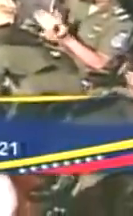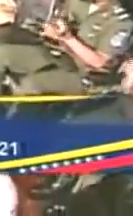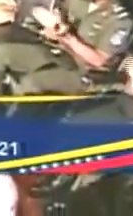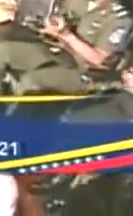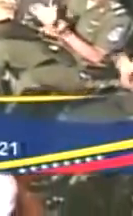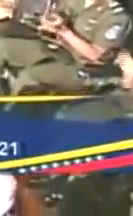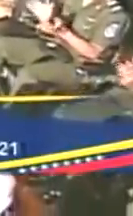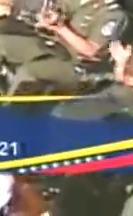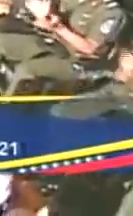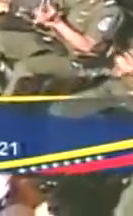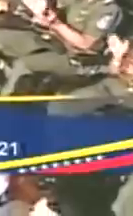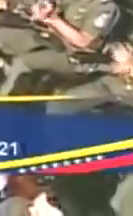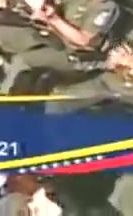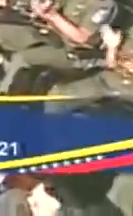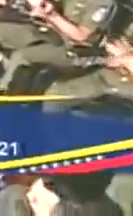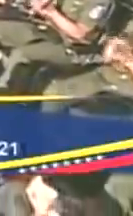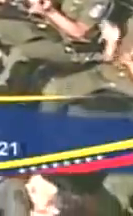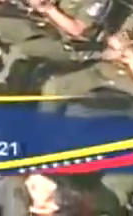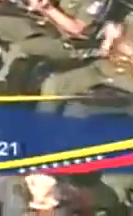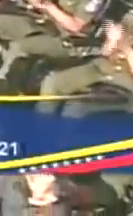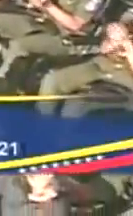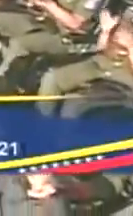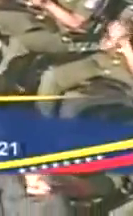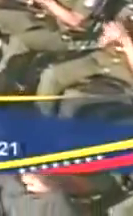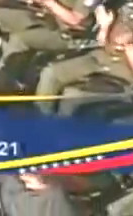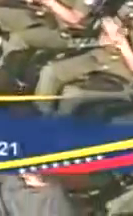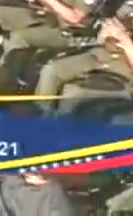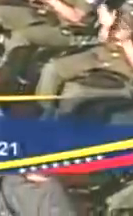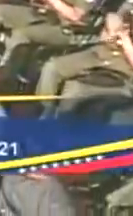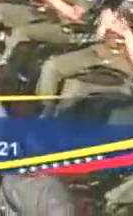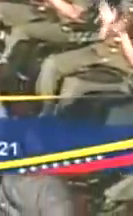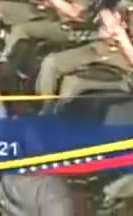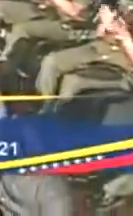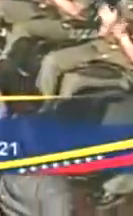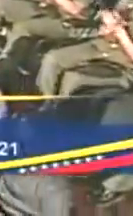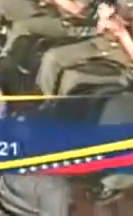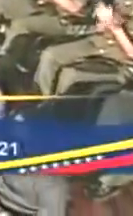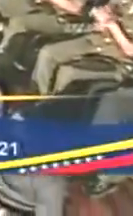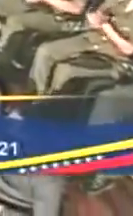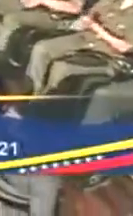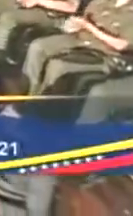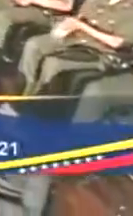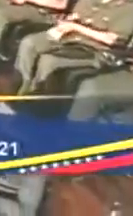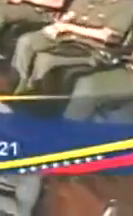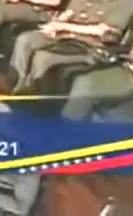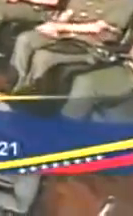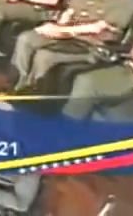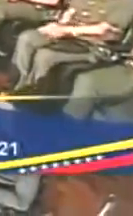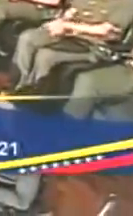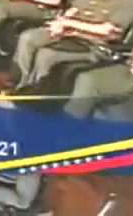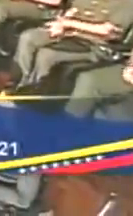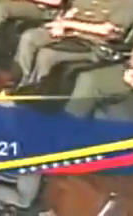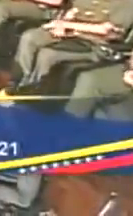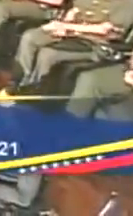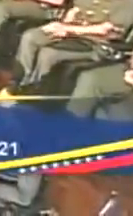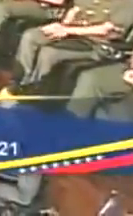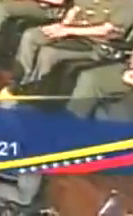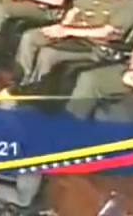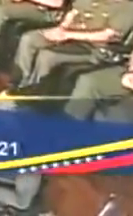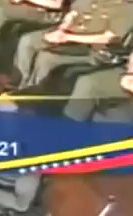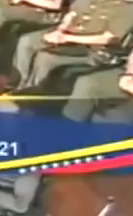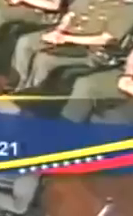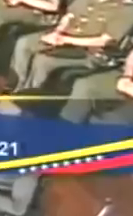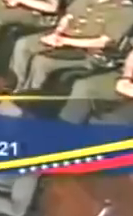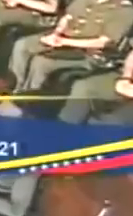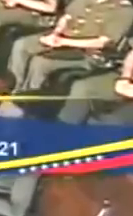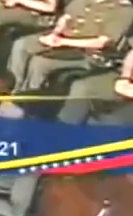cúbica y la presencia de la bandera de Venezuela. La estatuilla sintetiza además la fusión entre el conocimiento científico y el poder